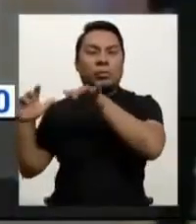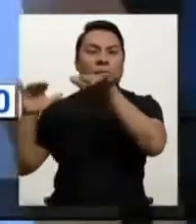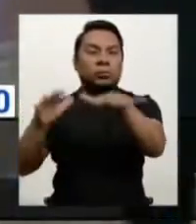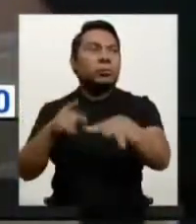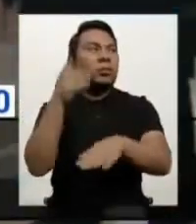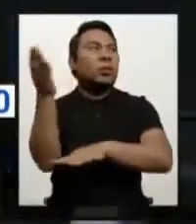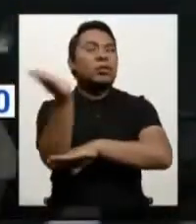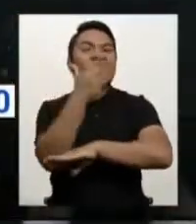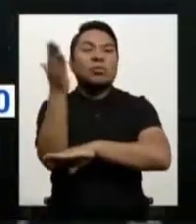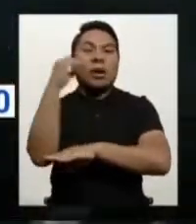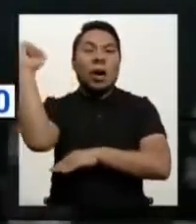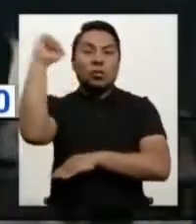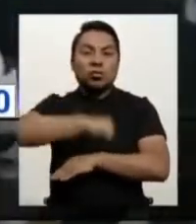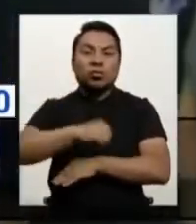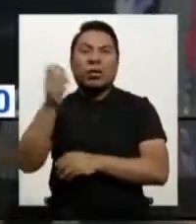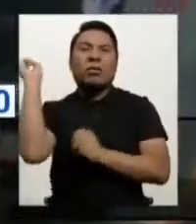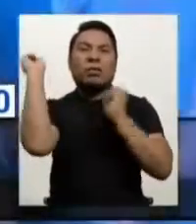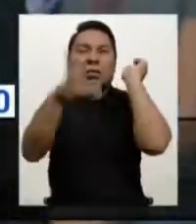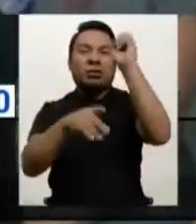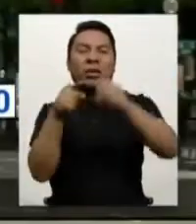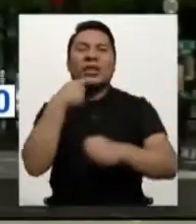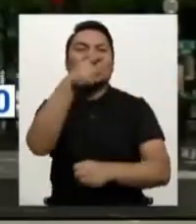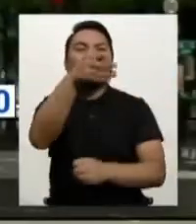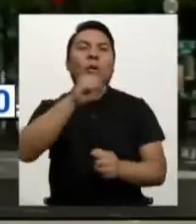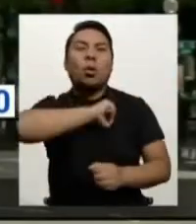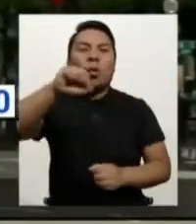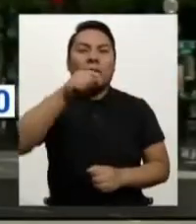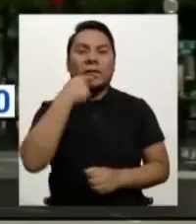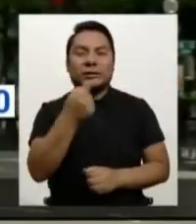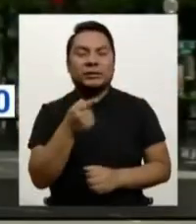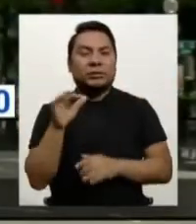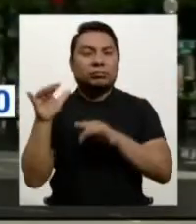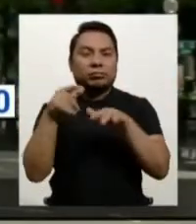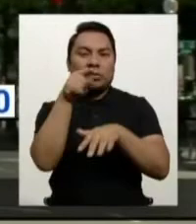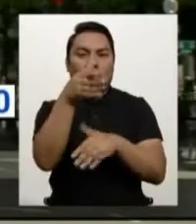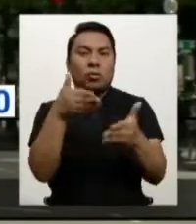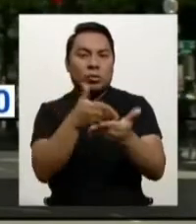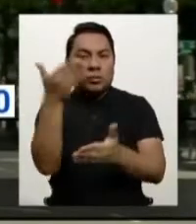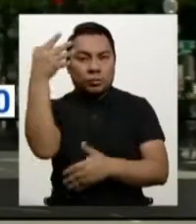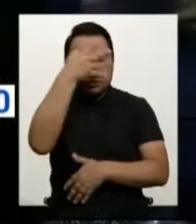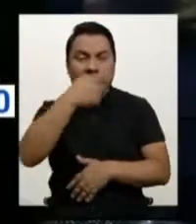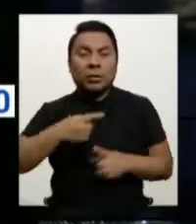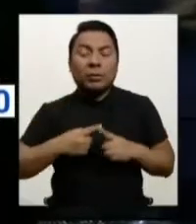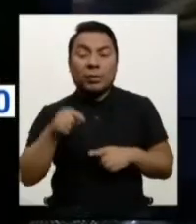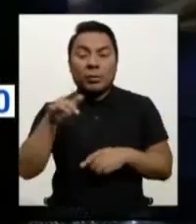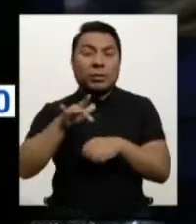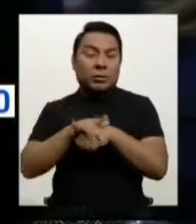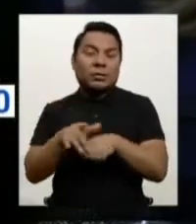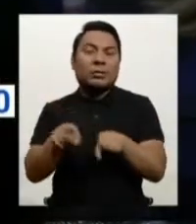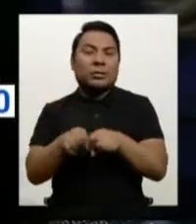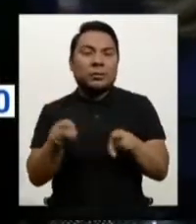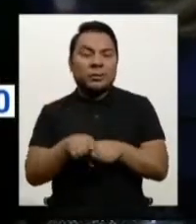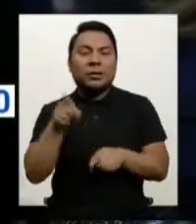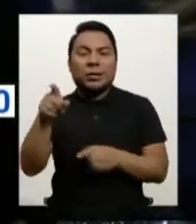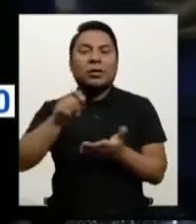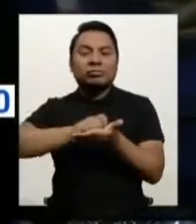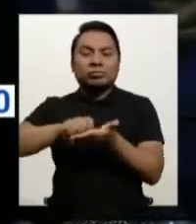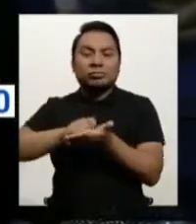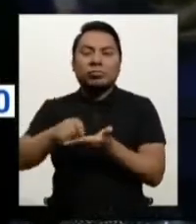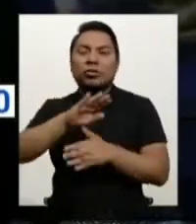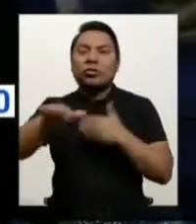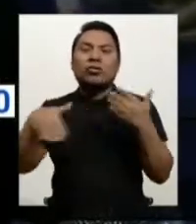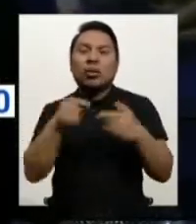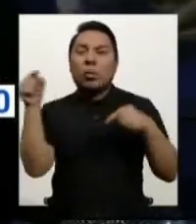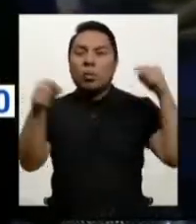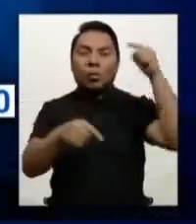banderas rusas y le gritaron traición. Pero desde más temprano la amargura era reflejada en Twitter con los insultos al